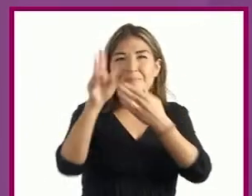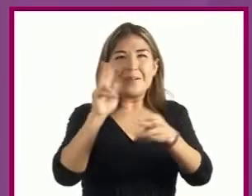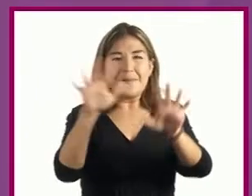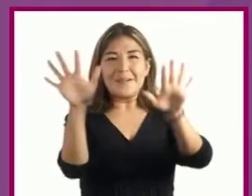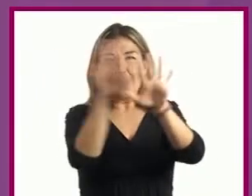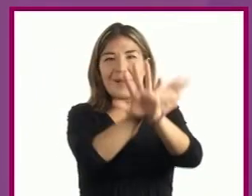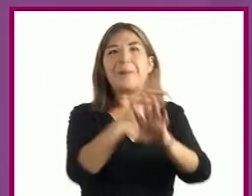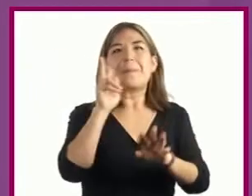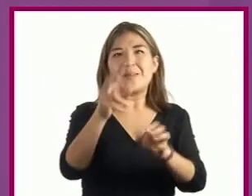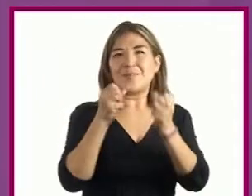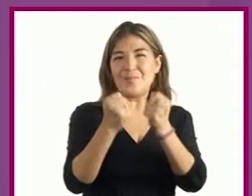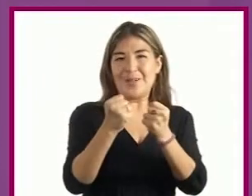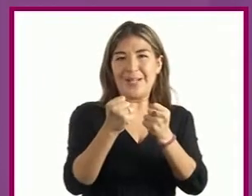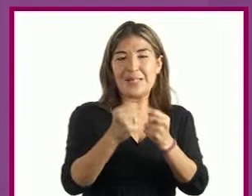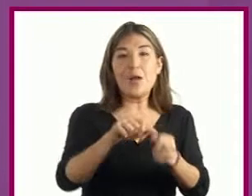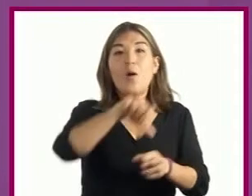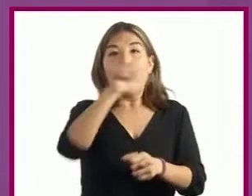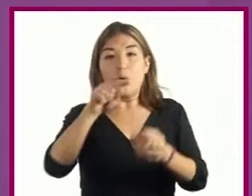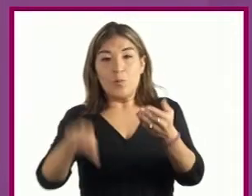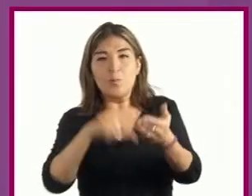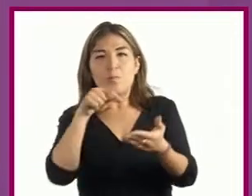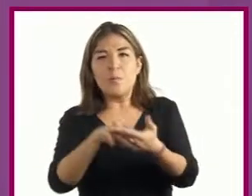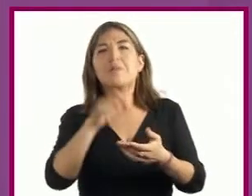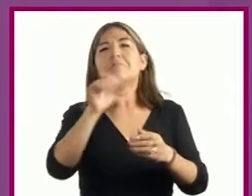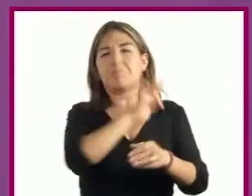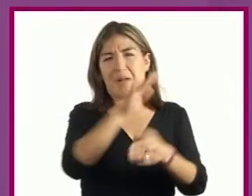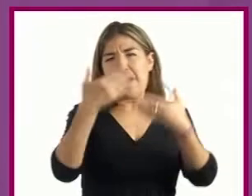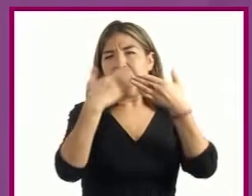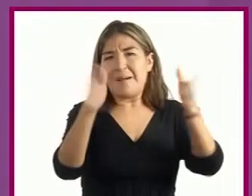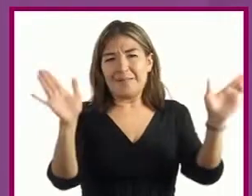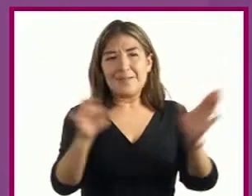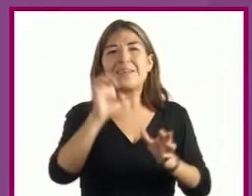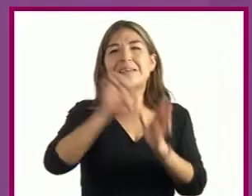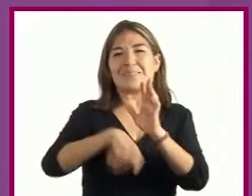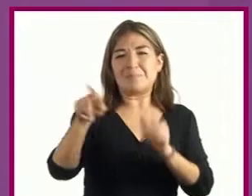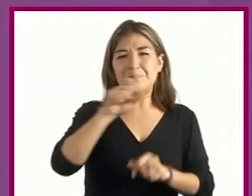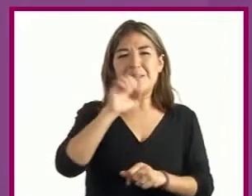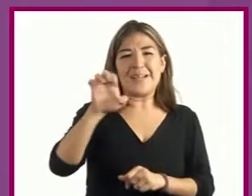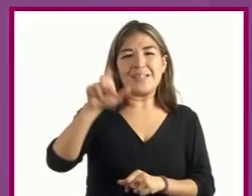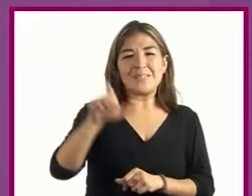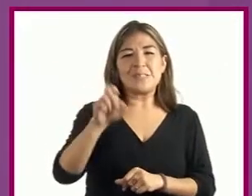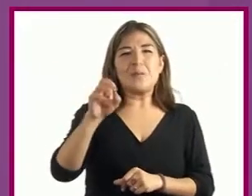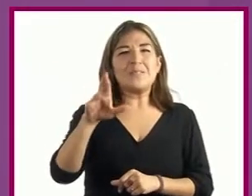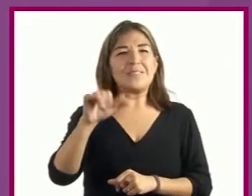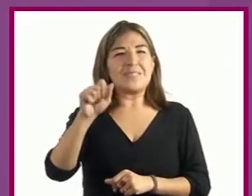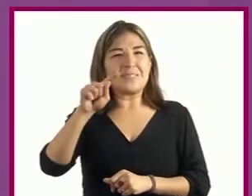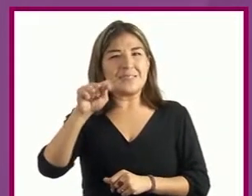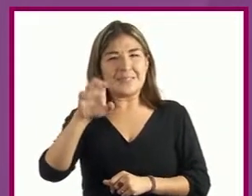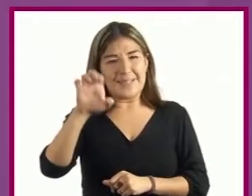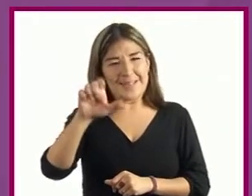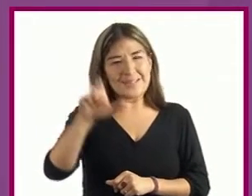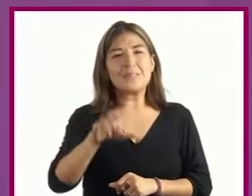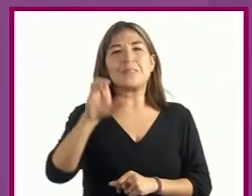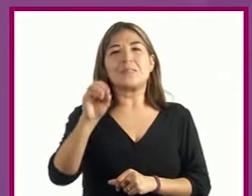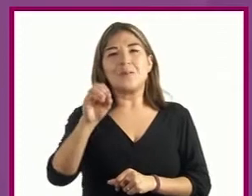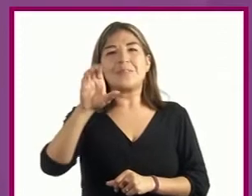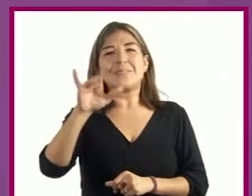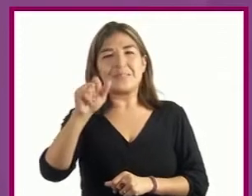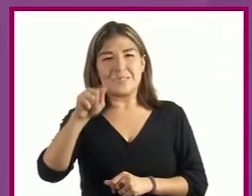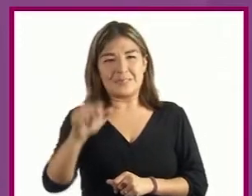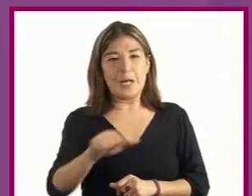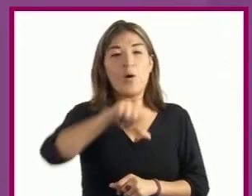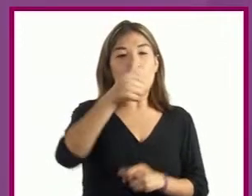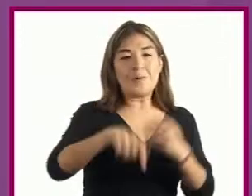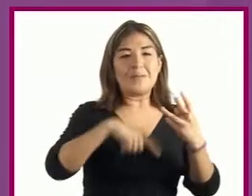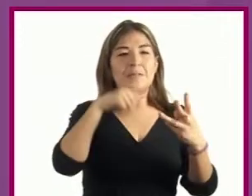pronunciadas. Y los espacios pueden ser abiertos como en El Exorcista, o más cerrados como en el extraño caso